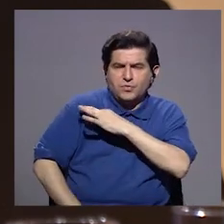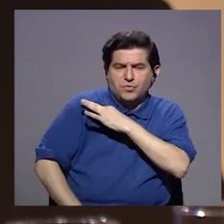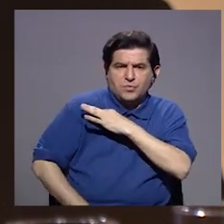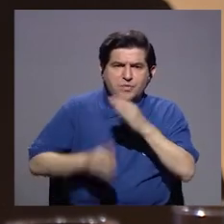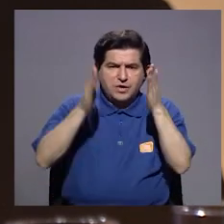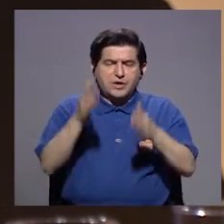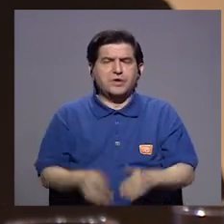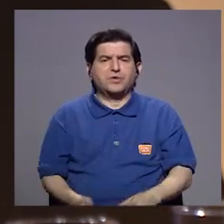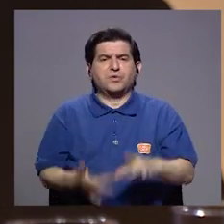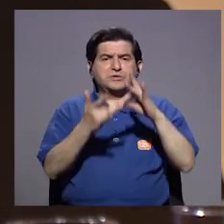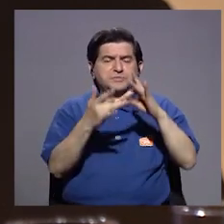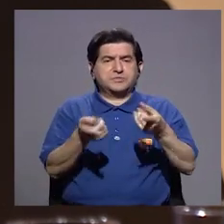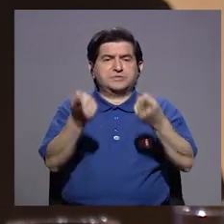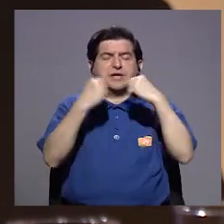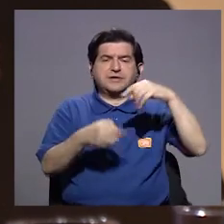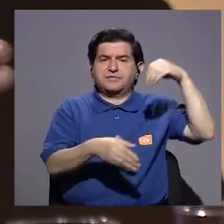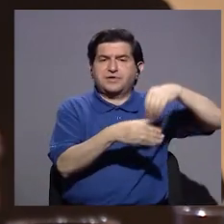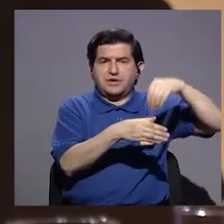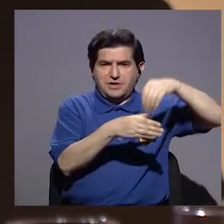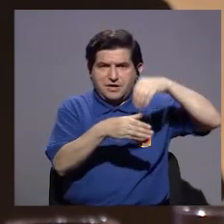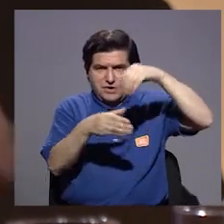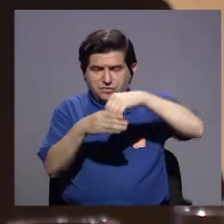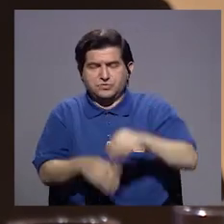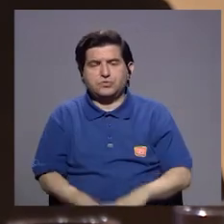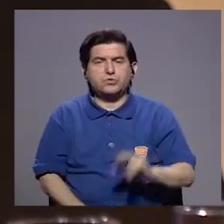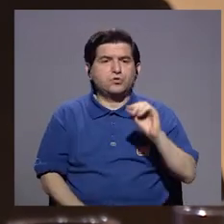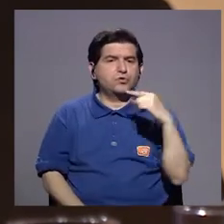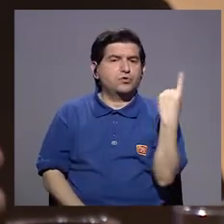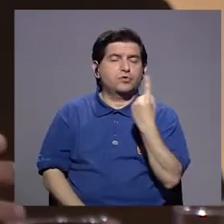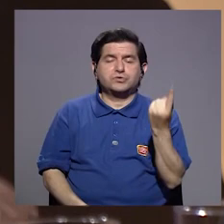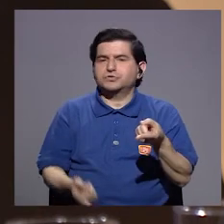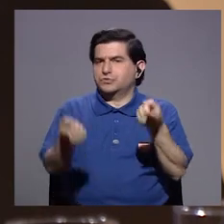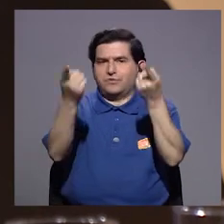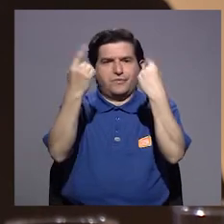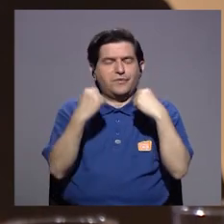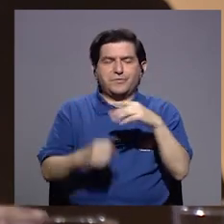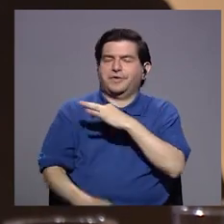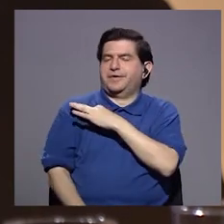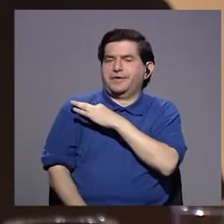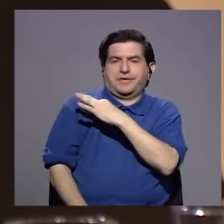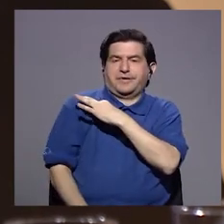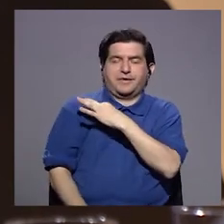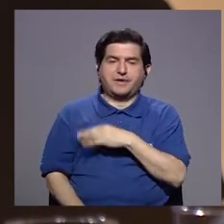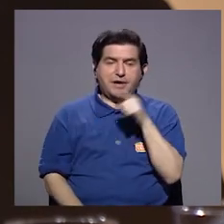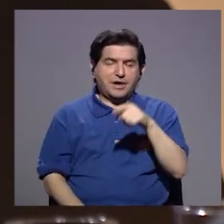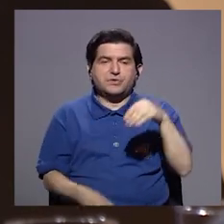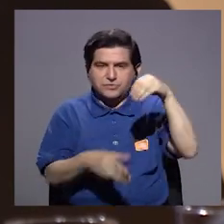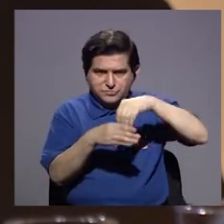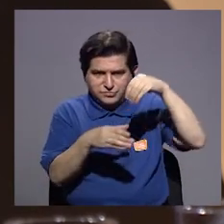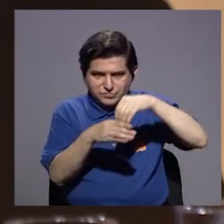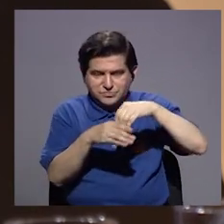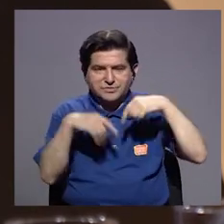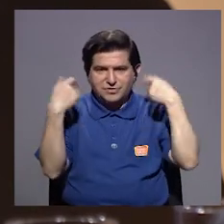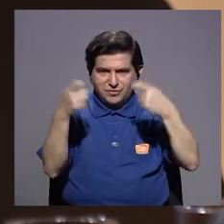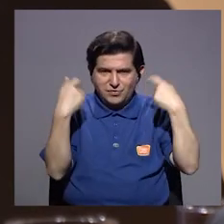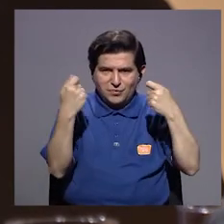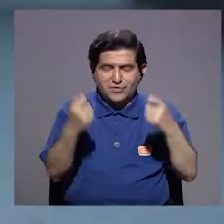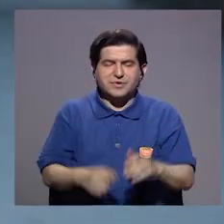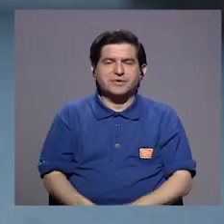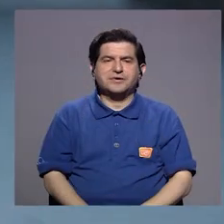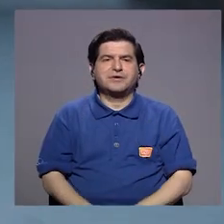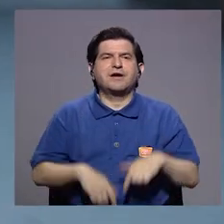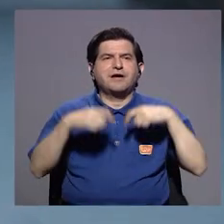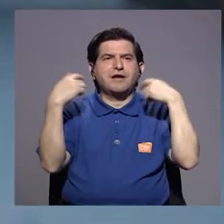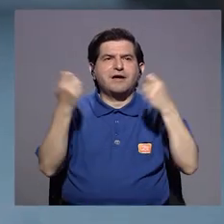invitados especiales que vienen a aportar, ¿verdad? Porque no es que vienen solo, ¿verdad?, como invitados, sino que vienen a aportarle al festival.